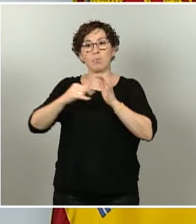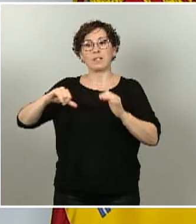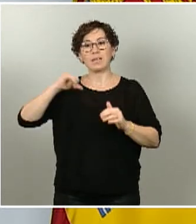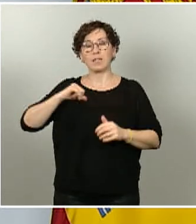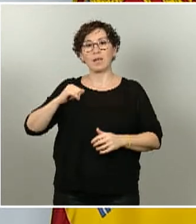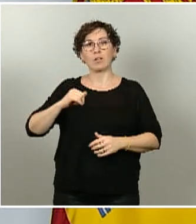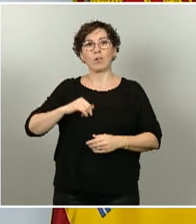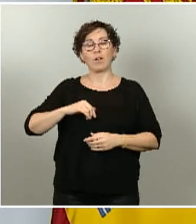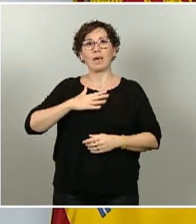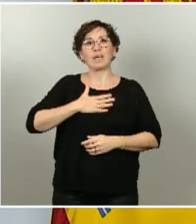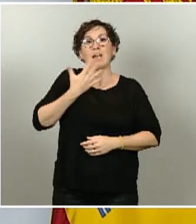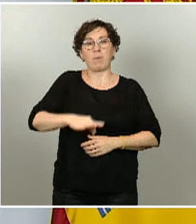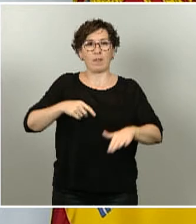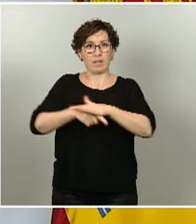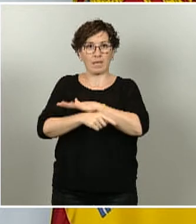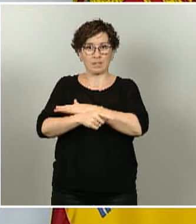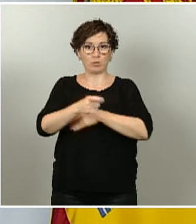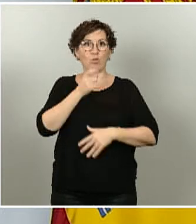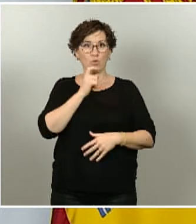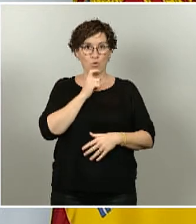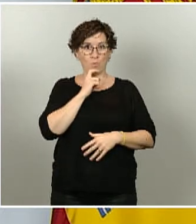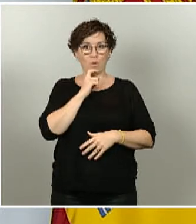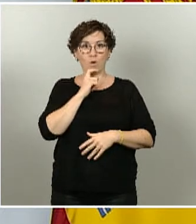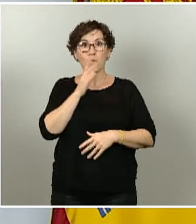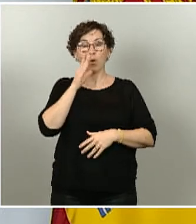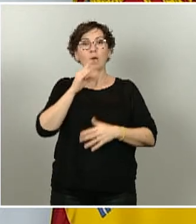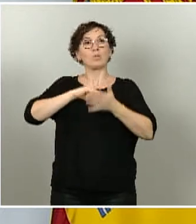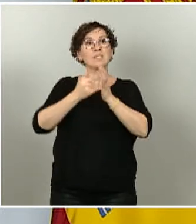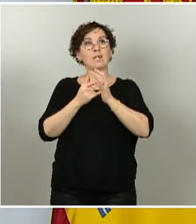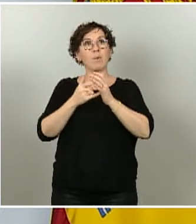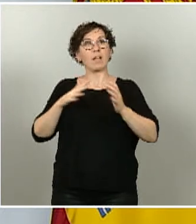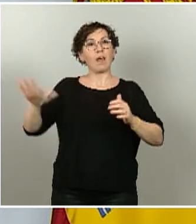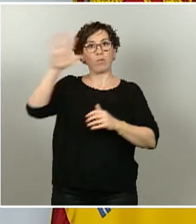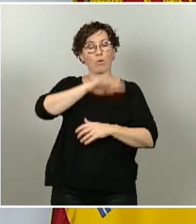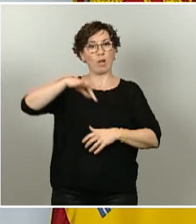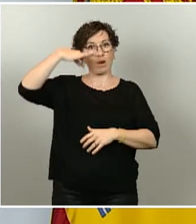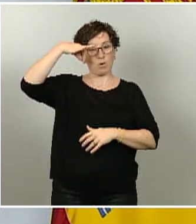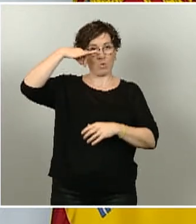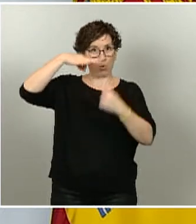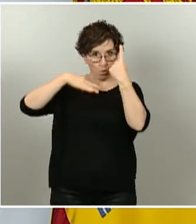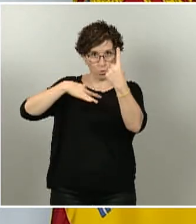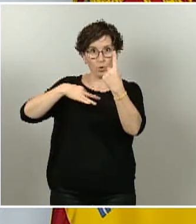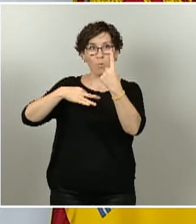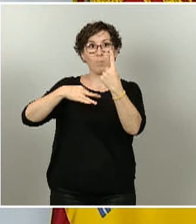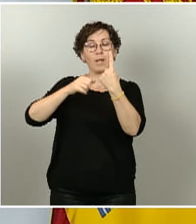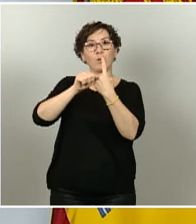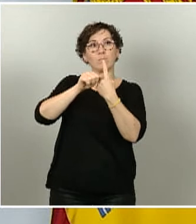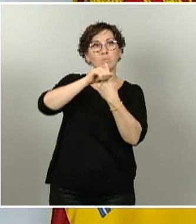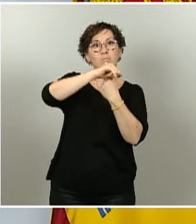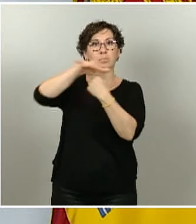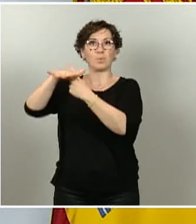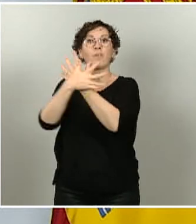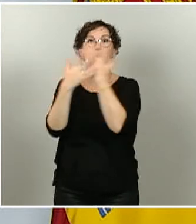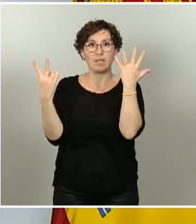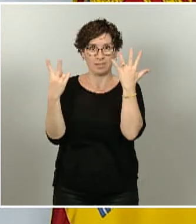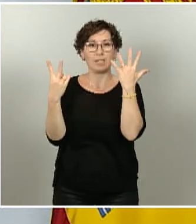Nacional de Salud, pero con 17 sistemas de gestión que ahora funcionan, yo creo, de una manera mucho más coordinada, mucho más efectiva, mucho más